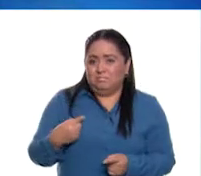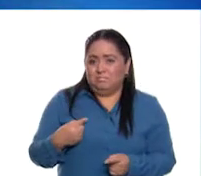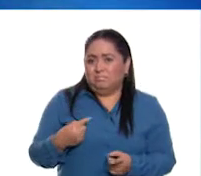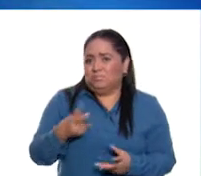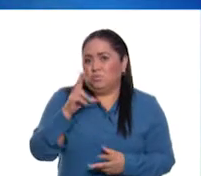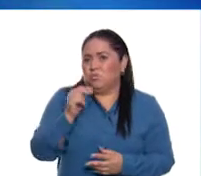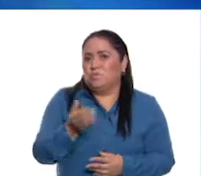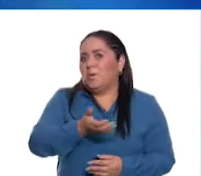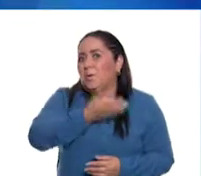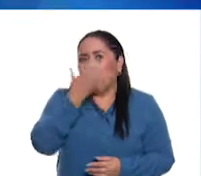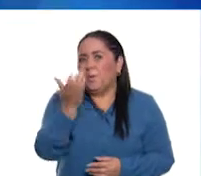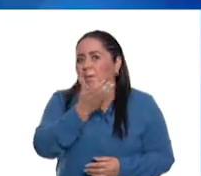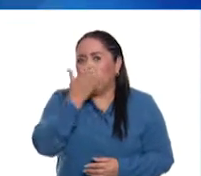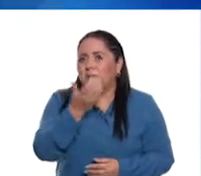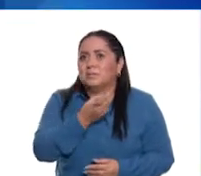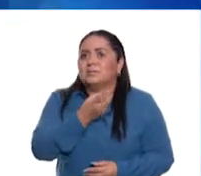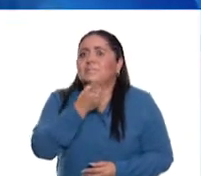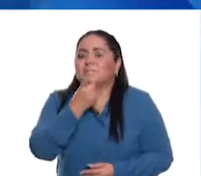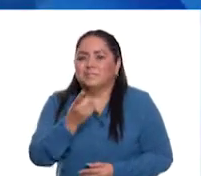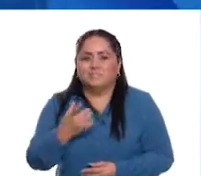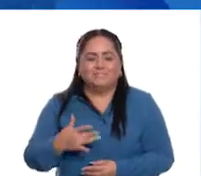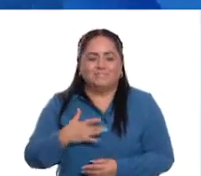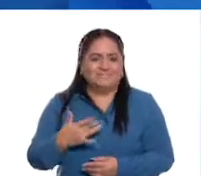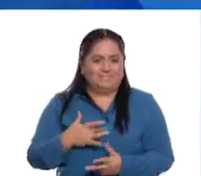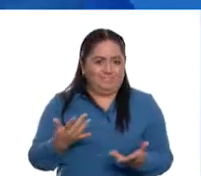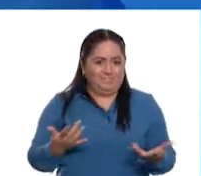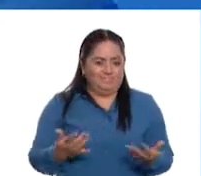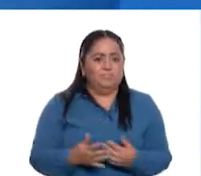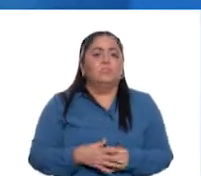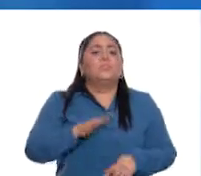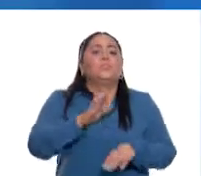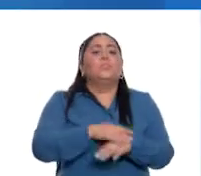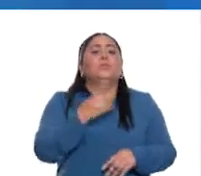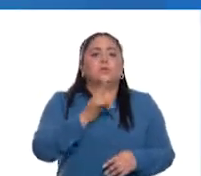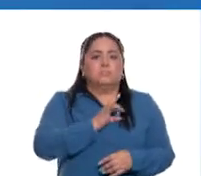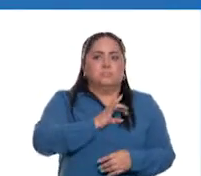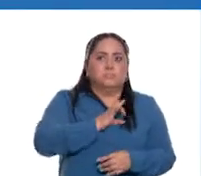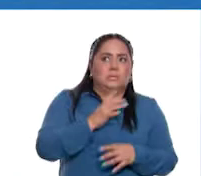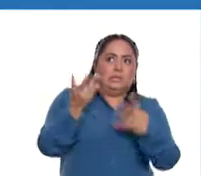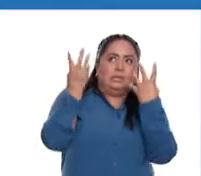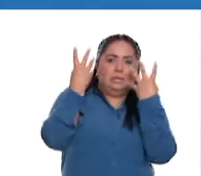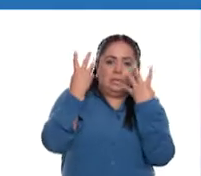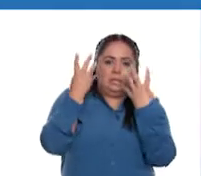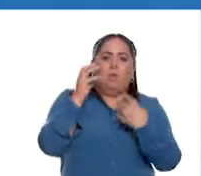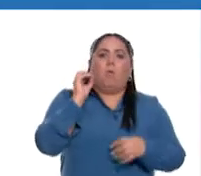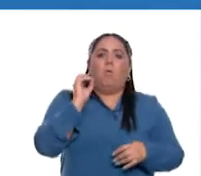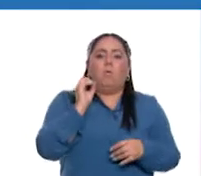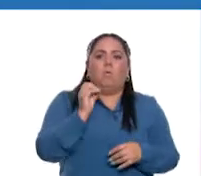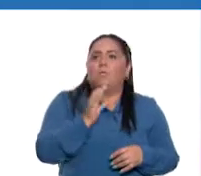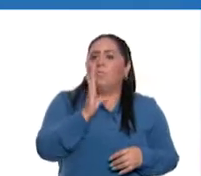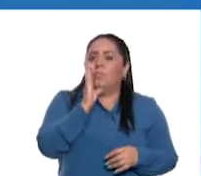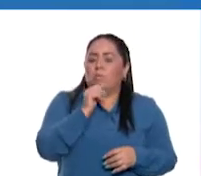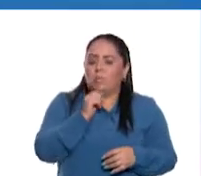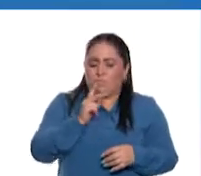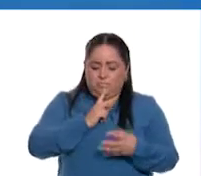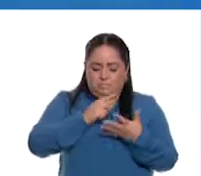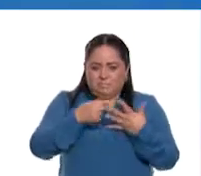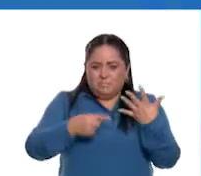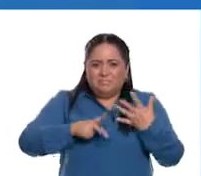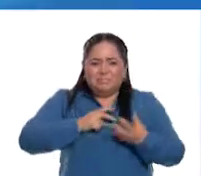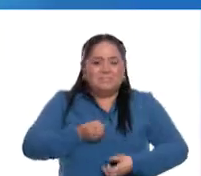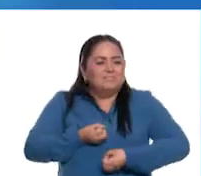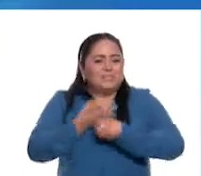no estamos acostumbrados a decir que lo sentimos, ¿no? Por temor a ser regañados o restarles valor a nuestros estados de